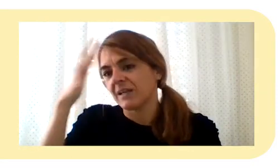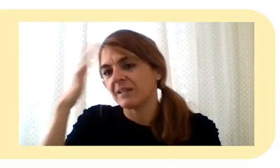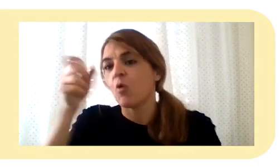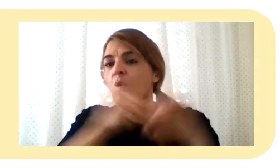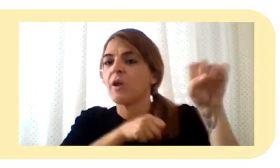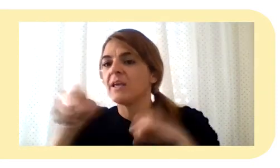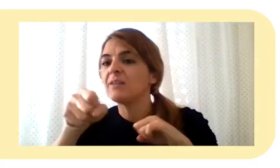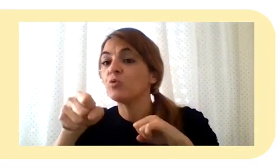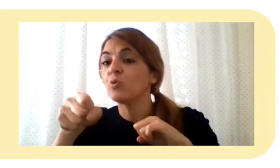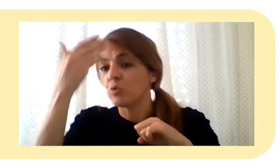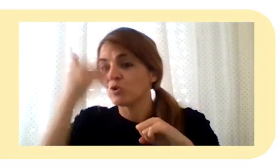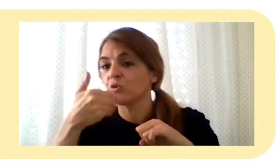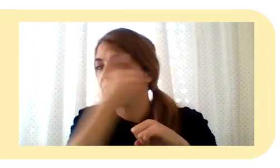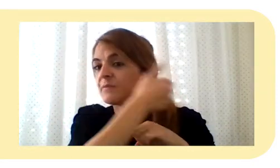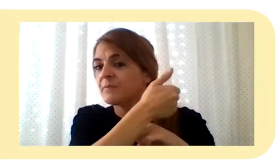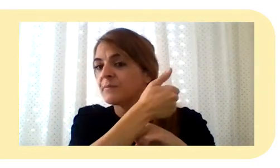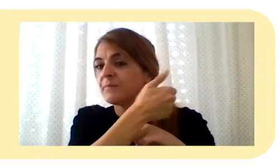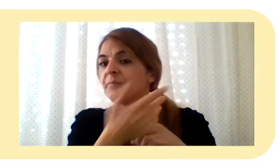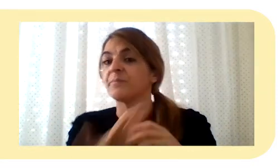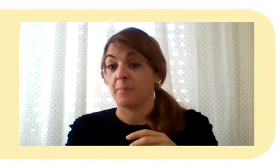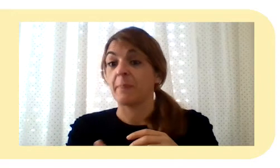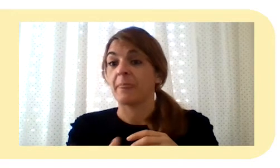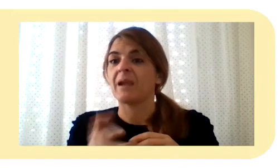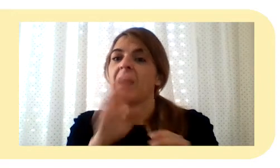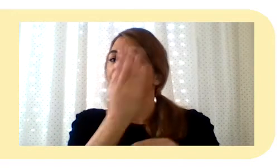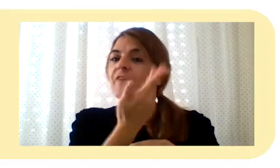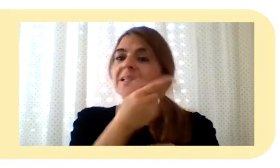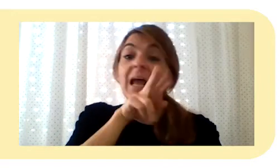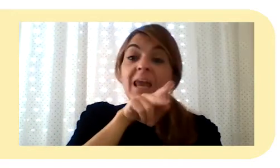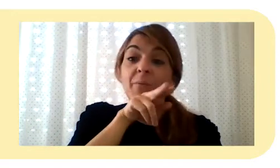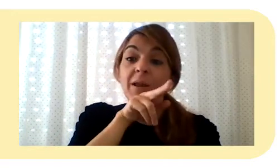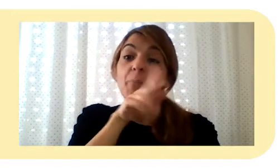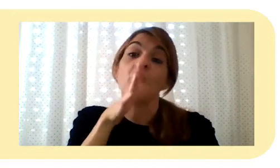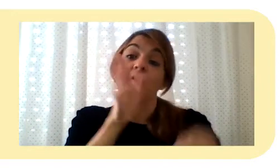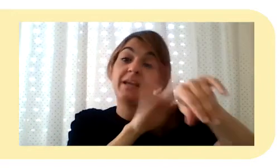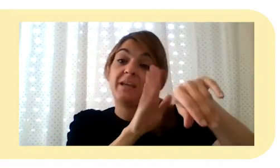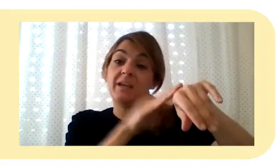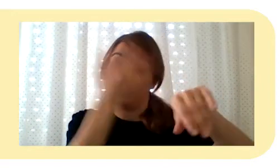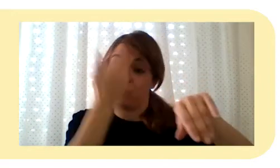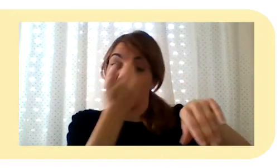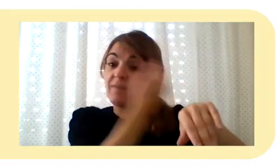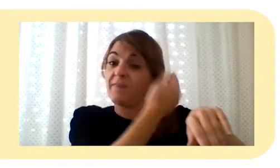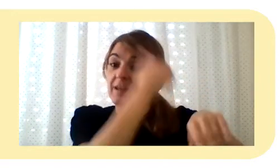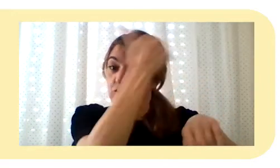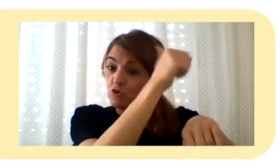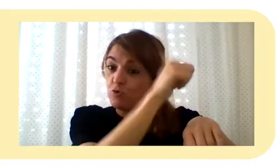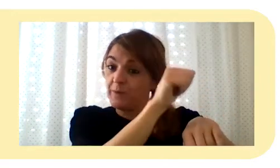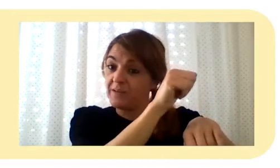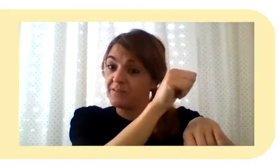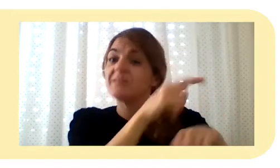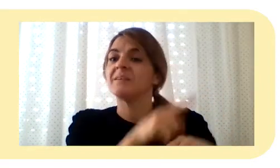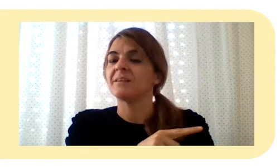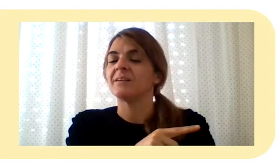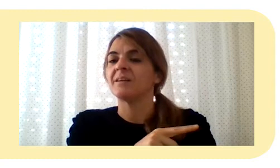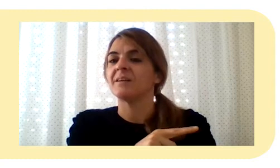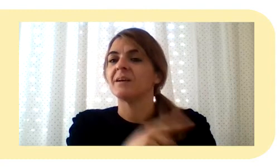que afecta al núcleo del habla, que está en el hemisferio izquierdo de los hombres, pues la verdad es que a lo mejor la probabilidad